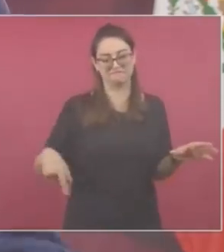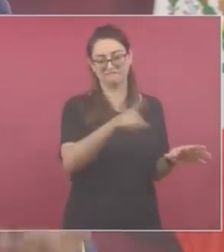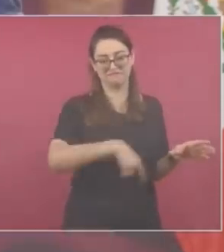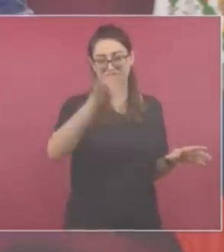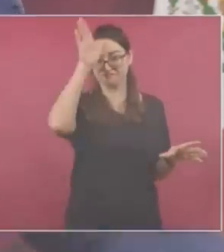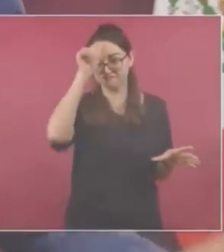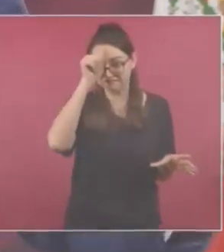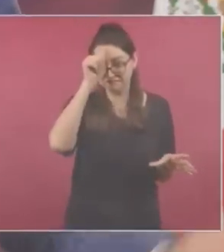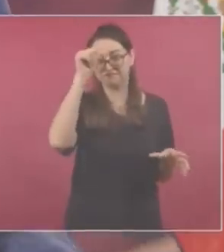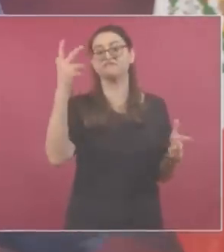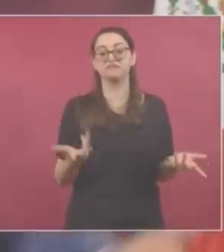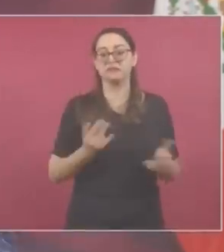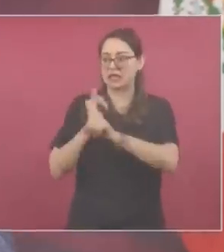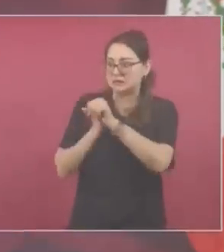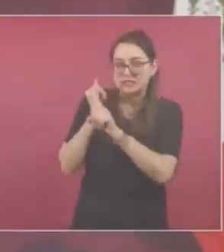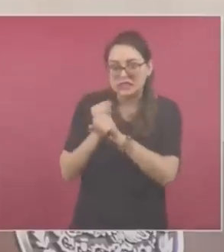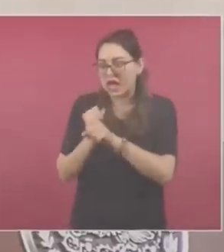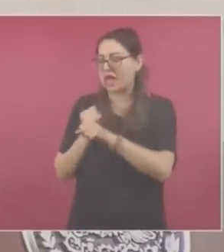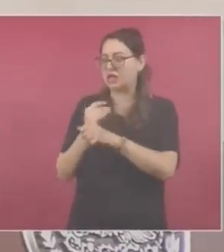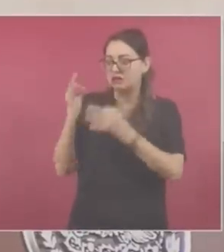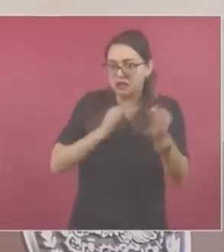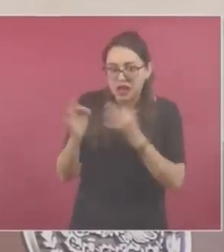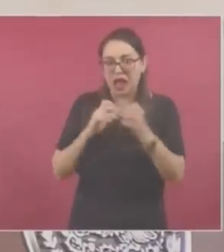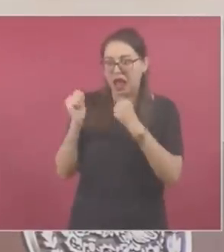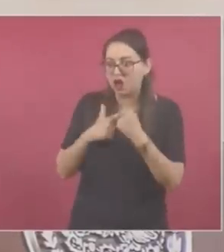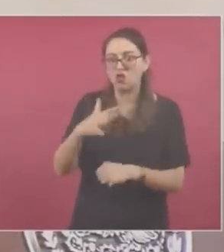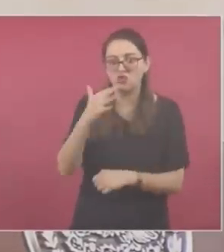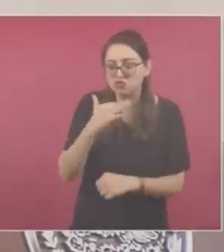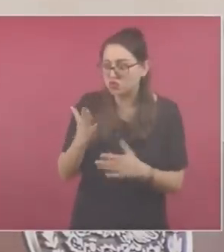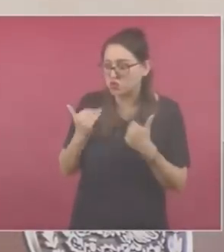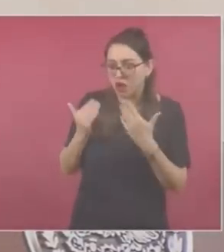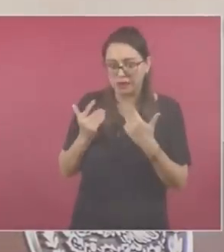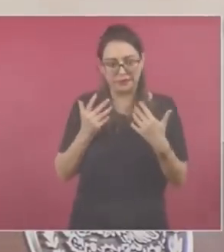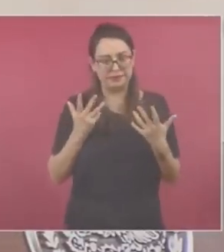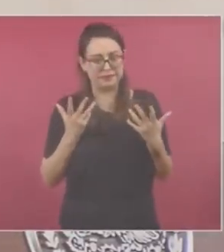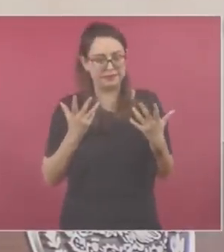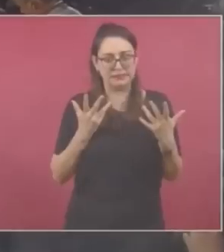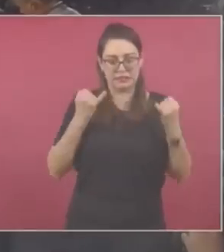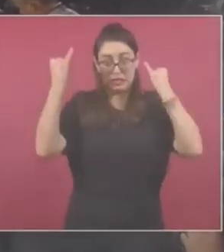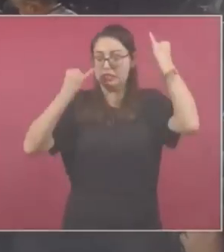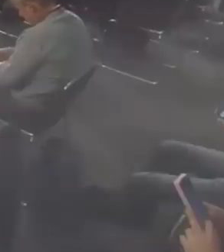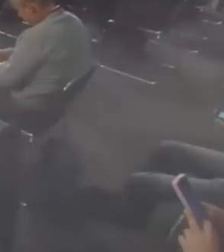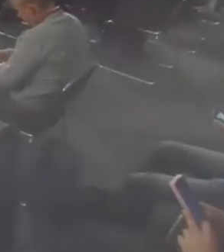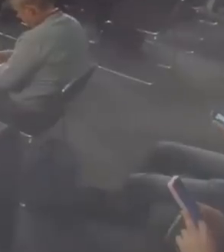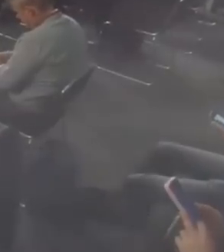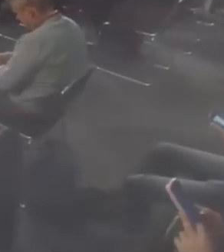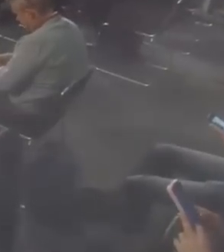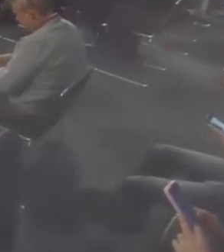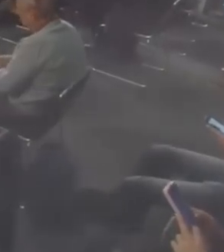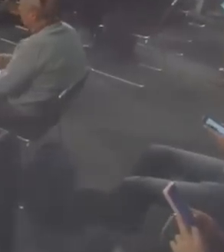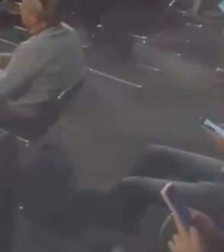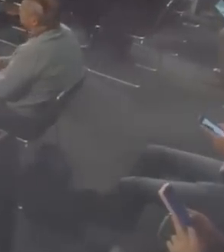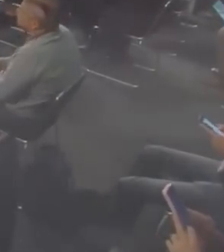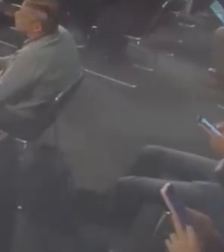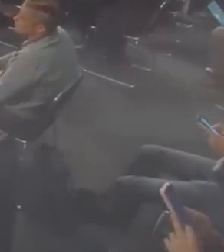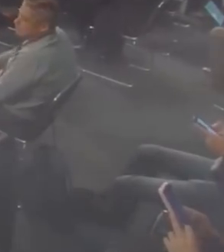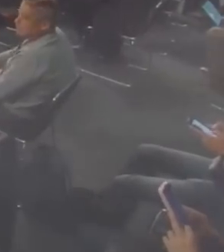parejo, y como no hay nada de fondo, entonces son las nadadoras, ¿no? El departamento